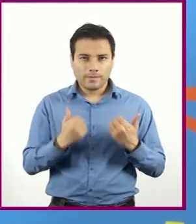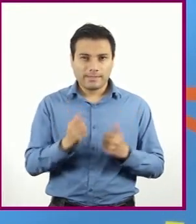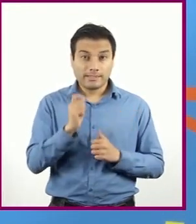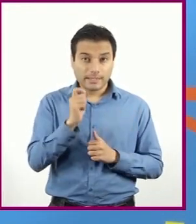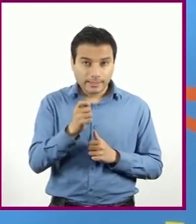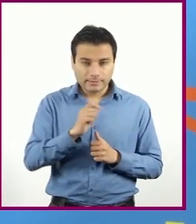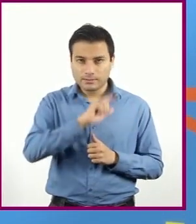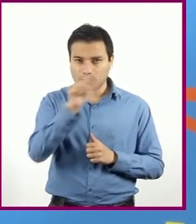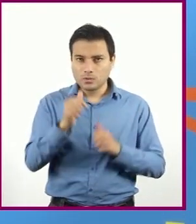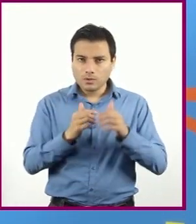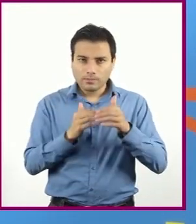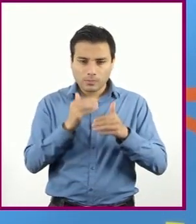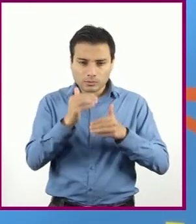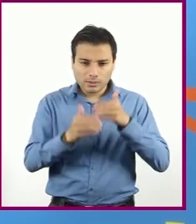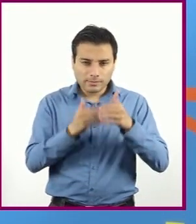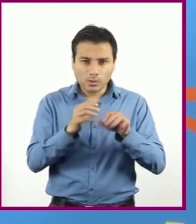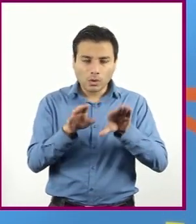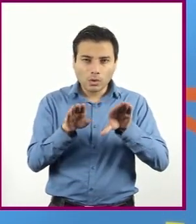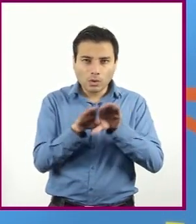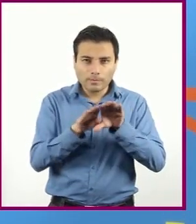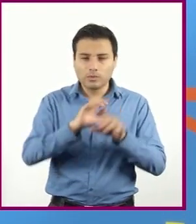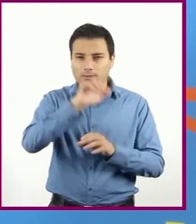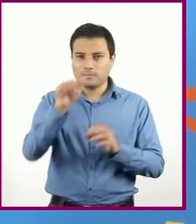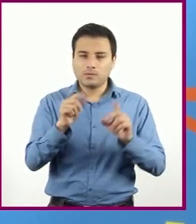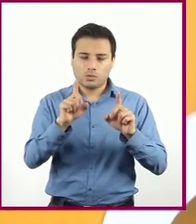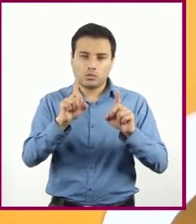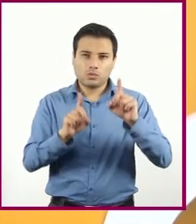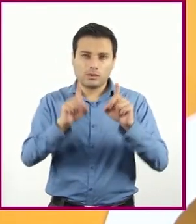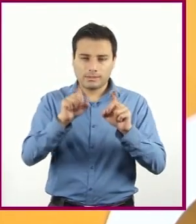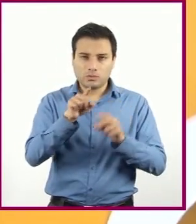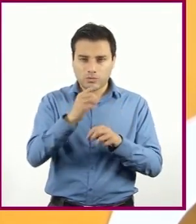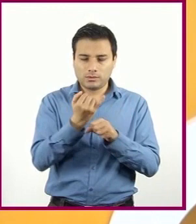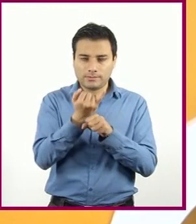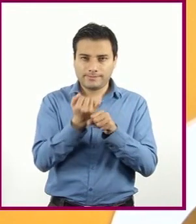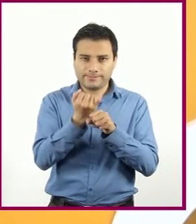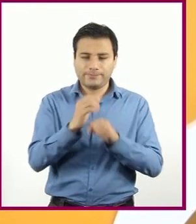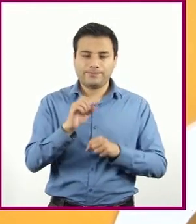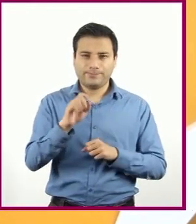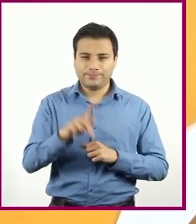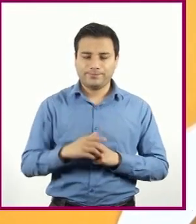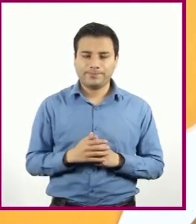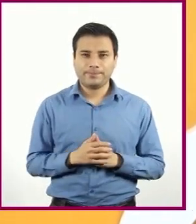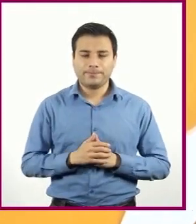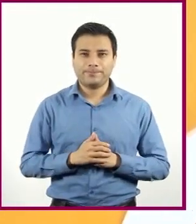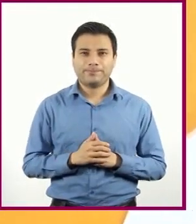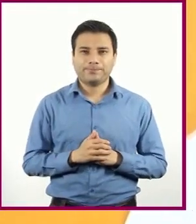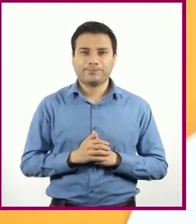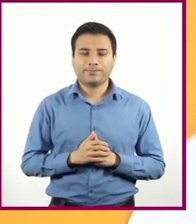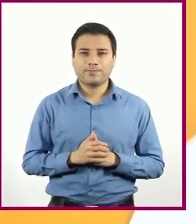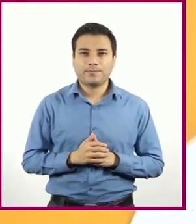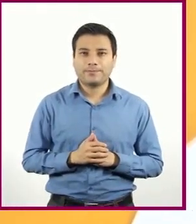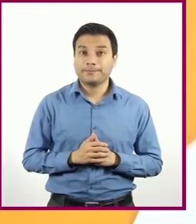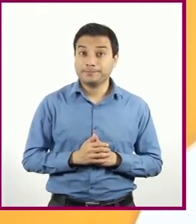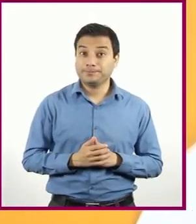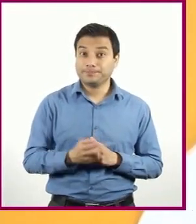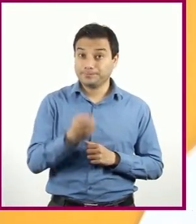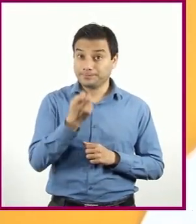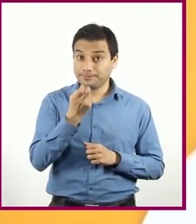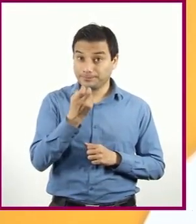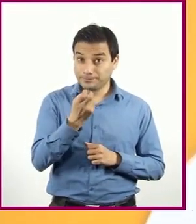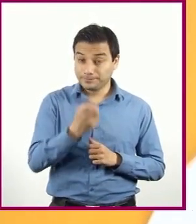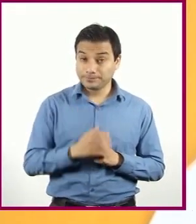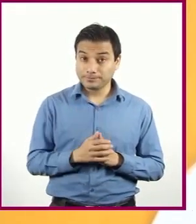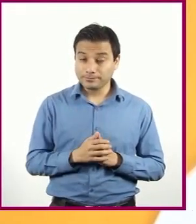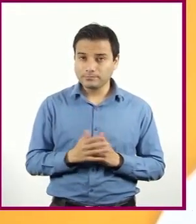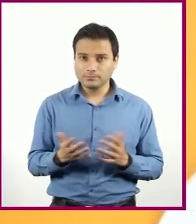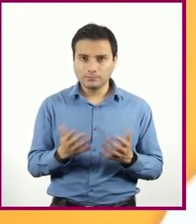y buscar respuestas a las dudas o dificultades. Así es, maestro Eduardo. Y en ese sentido, sabemos que